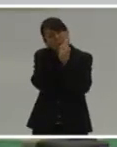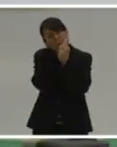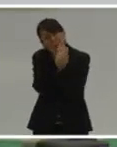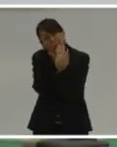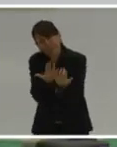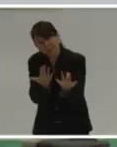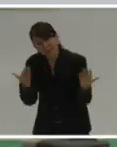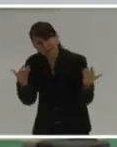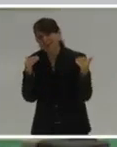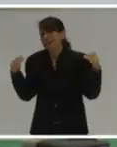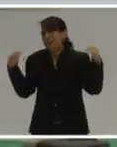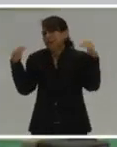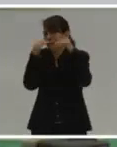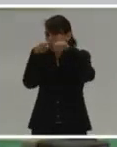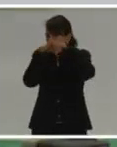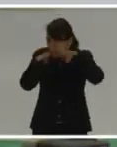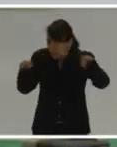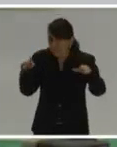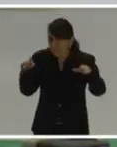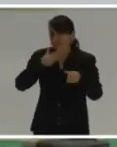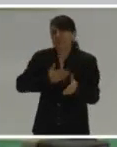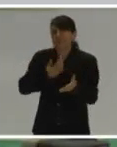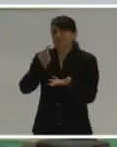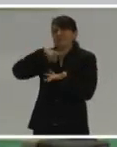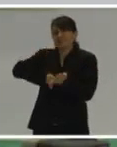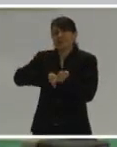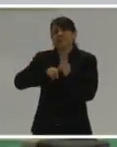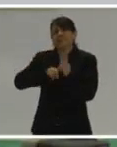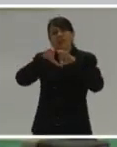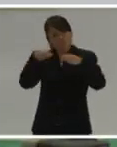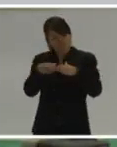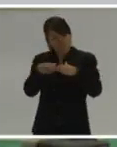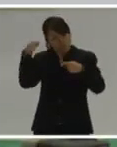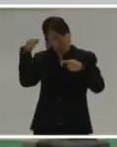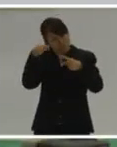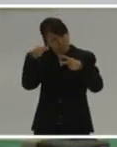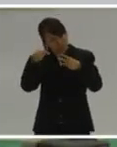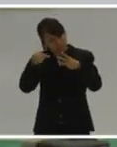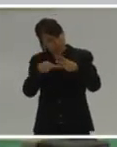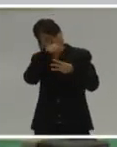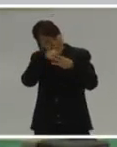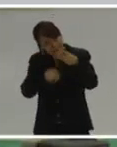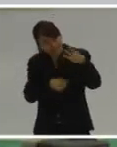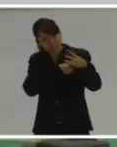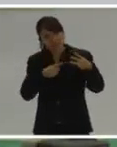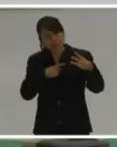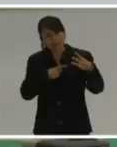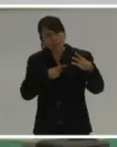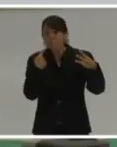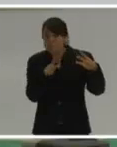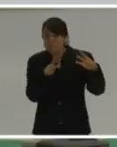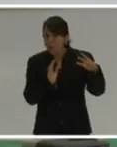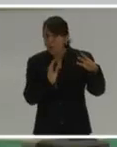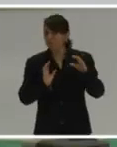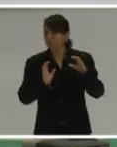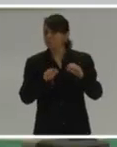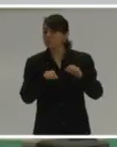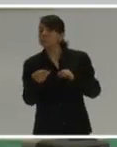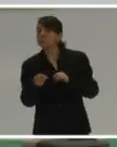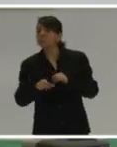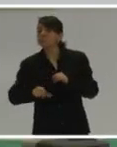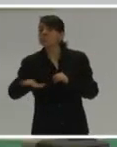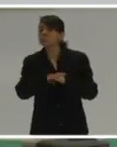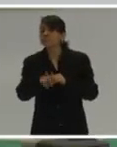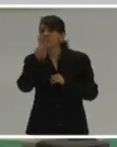democracia comunitaria tiene que estar en base a lo que es lo propio, la realidad propia, ¿no?